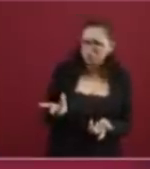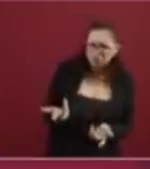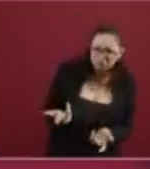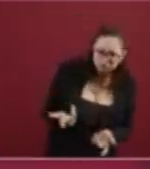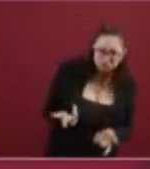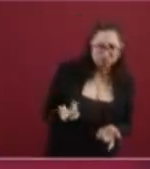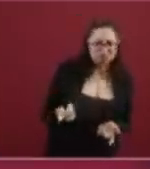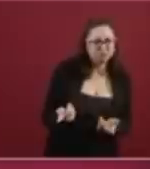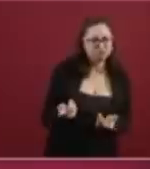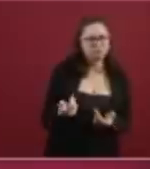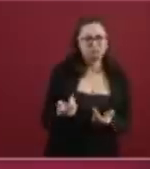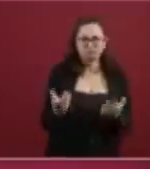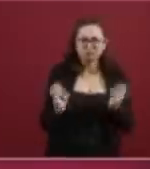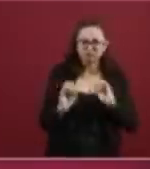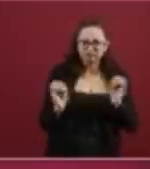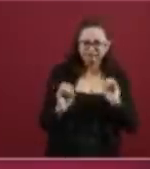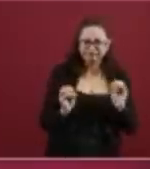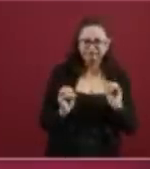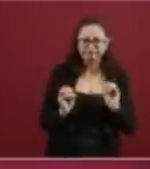guardaespaldas,